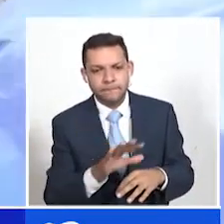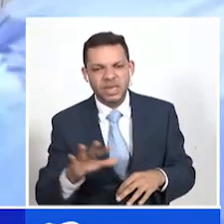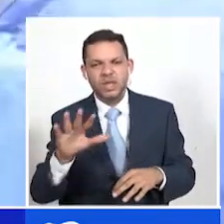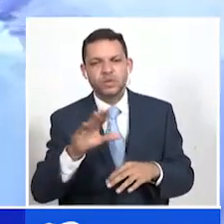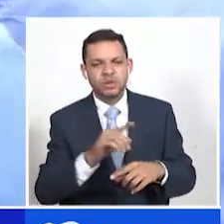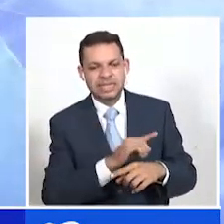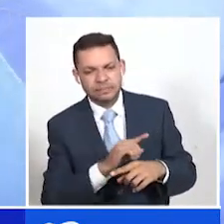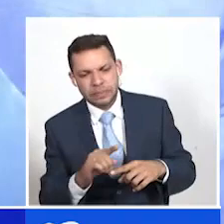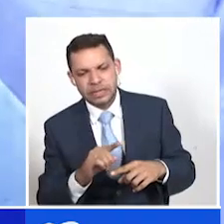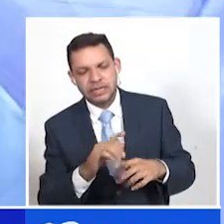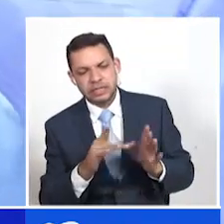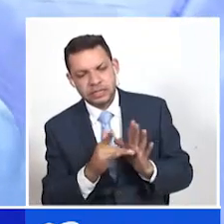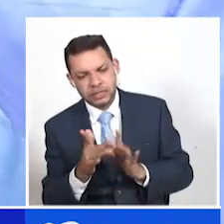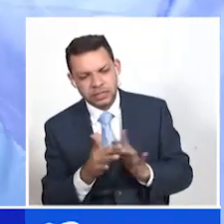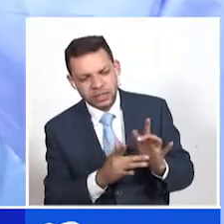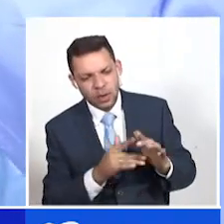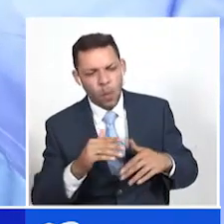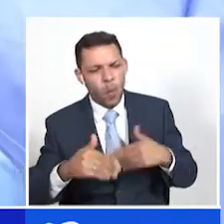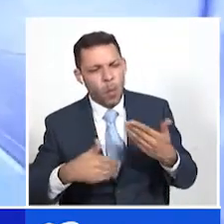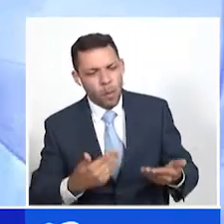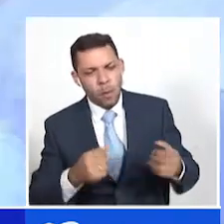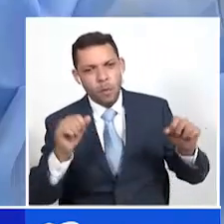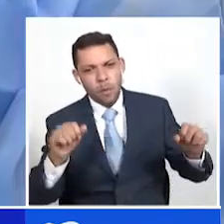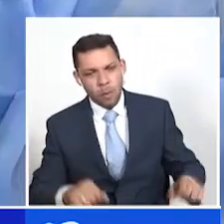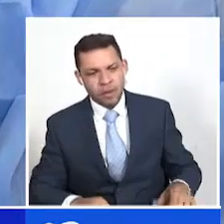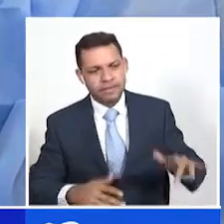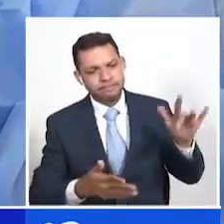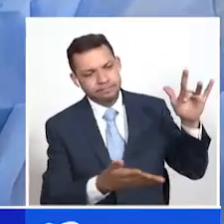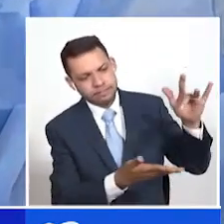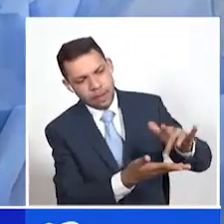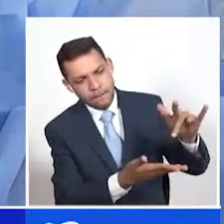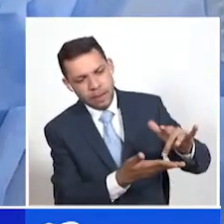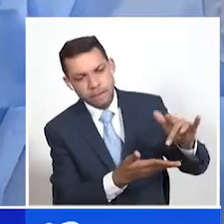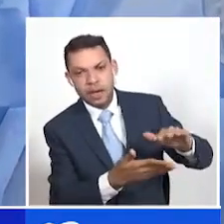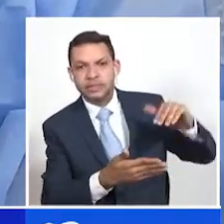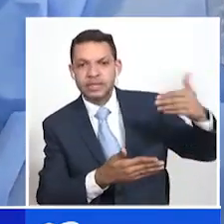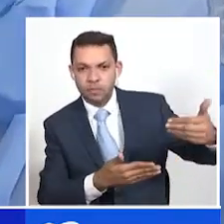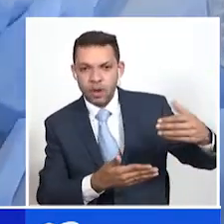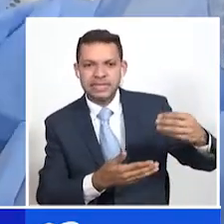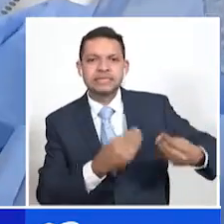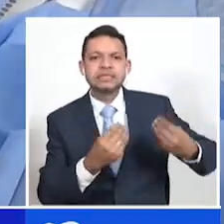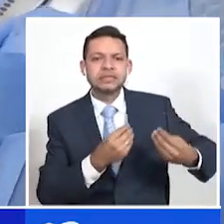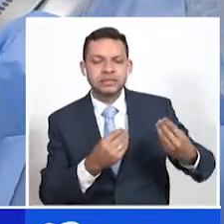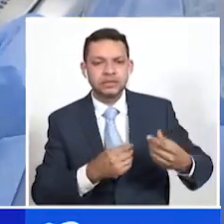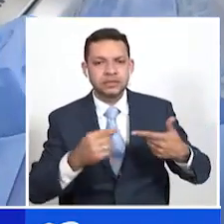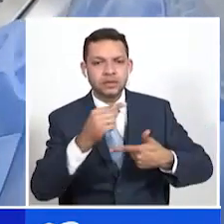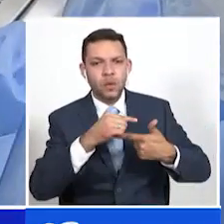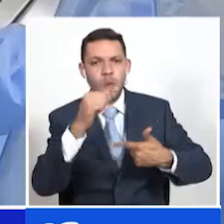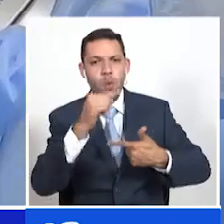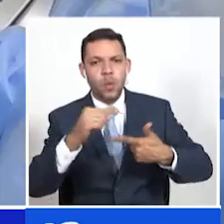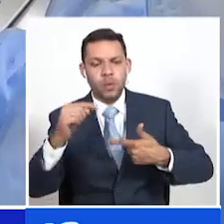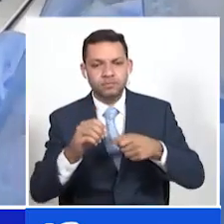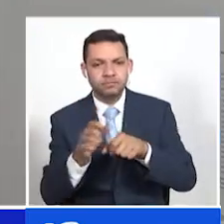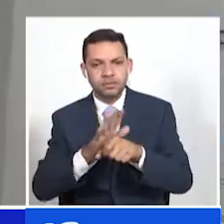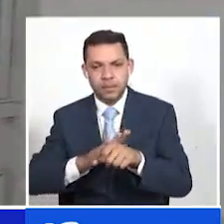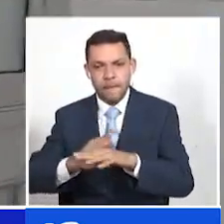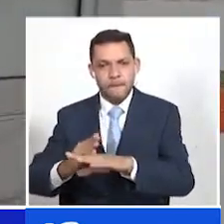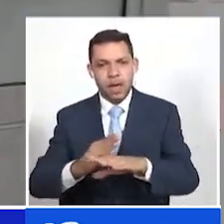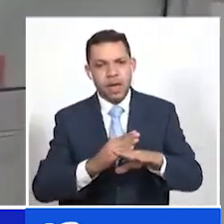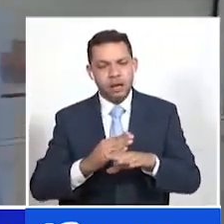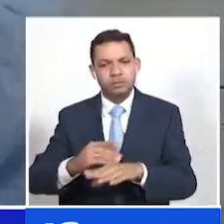se determinará si es viable retomar la presencialidad. Además que el Quindío ha tenido unas buenas cifras en cuanto a contagios y ocupación